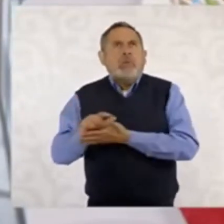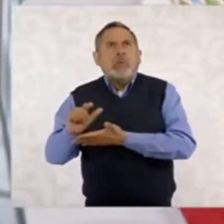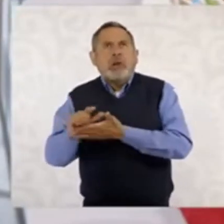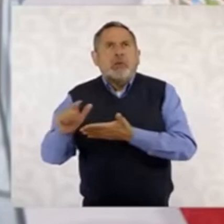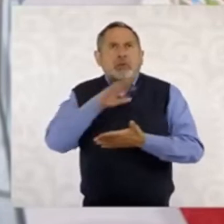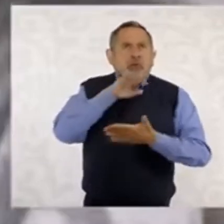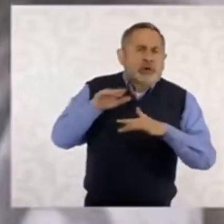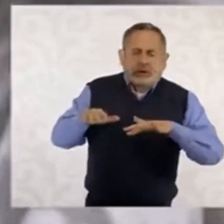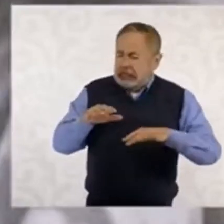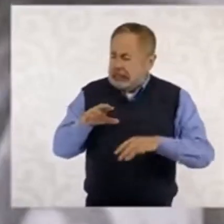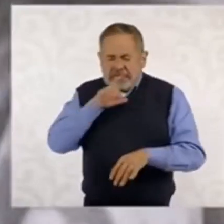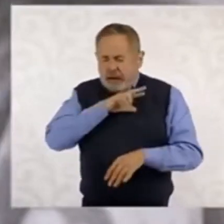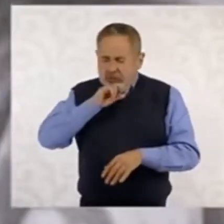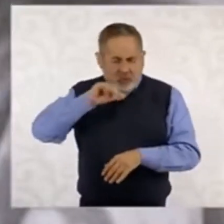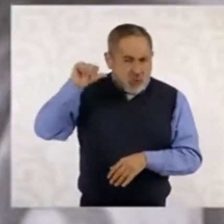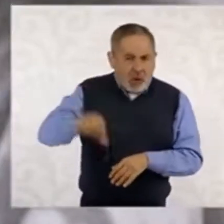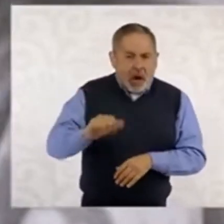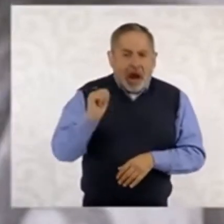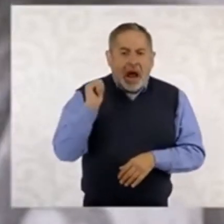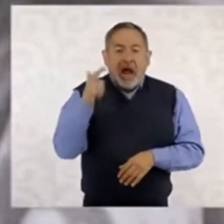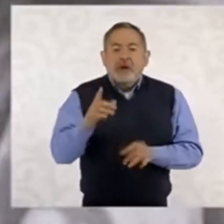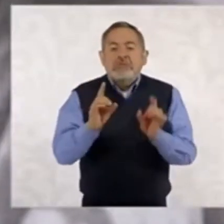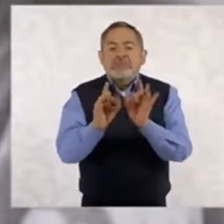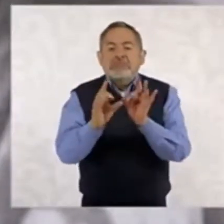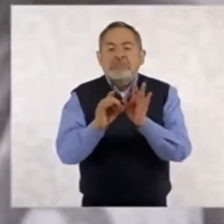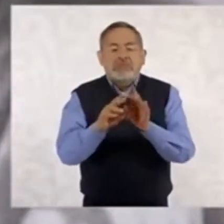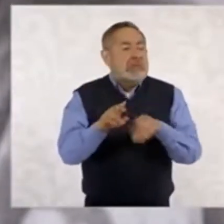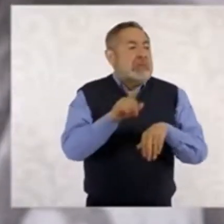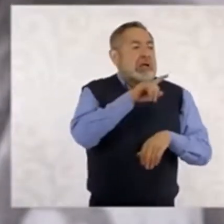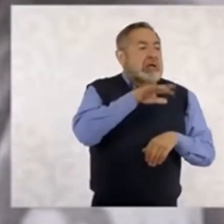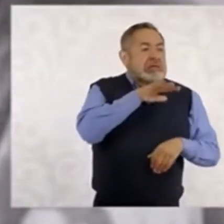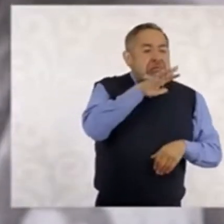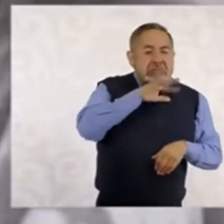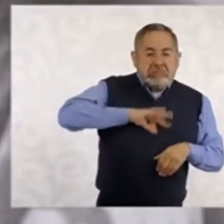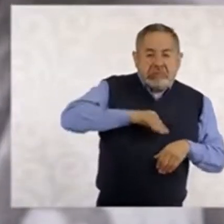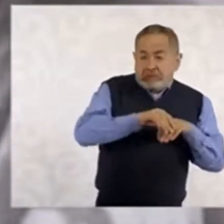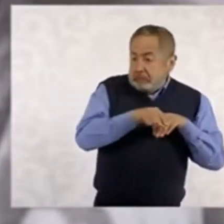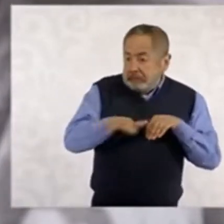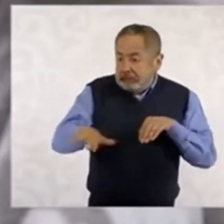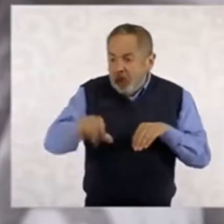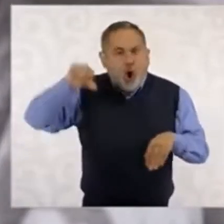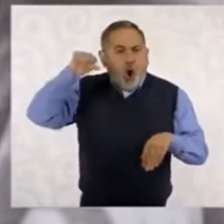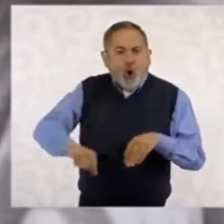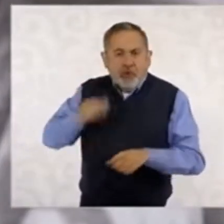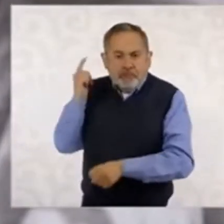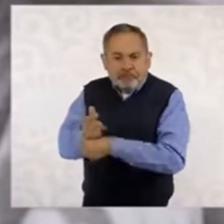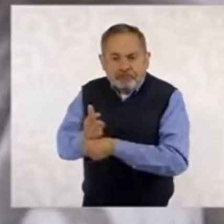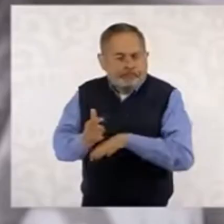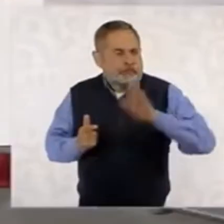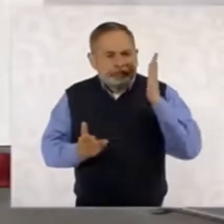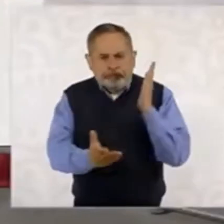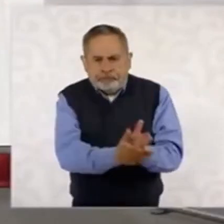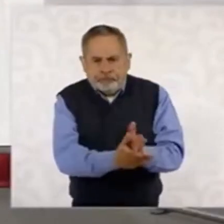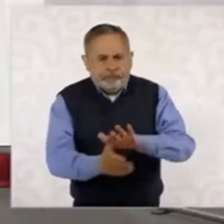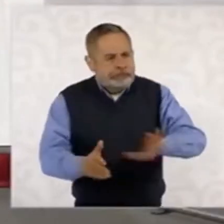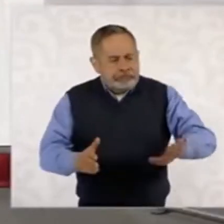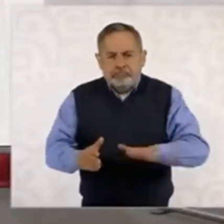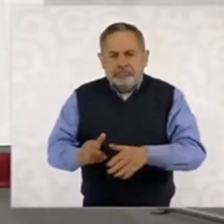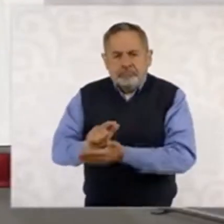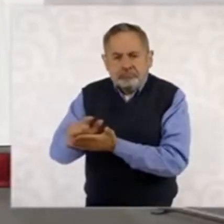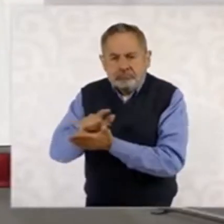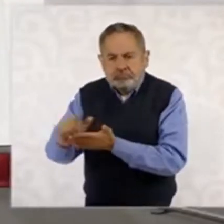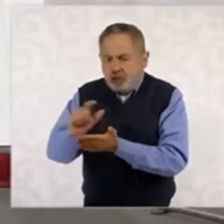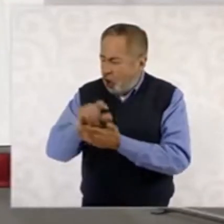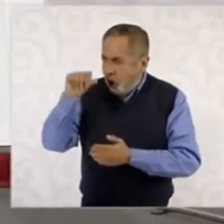más expedita en caso de posibles contingencias que amenacen con contaminación al río. La siguiente, por favor.